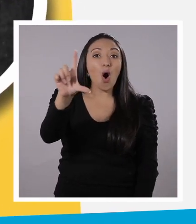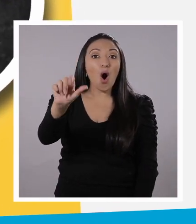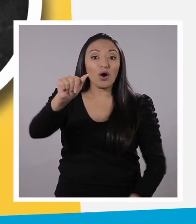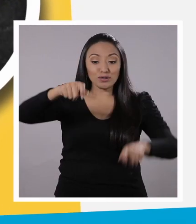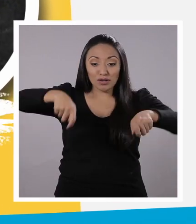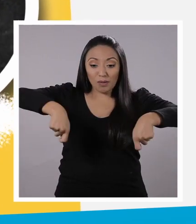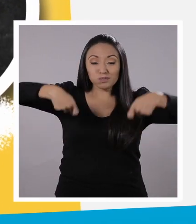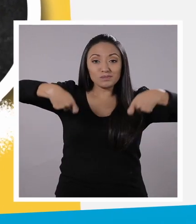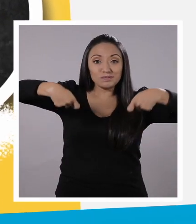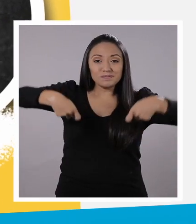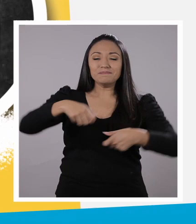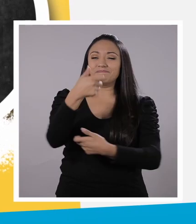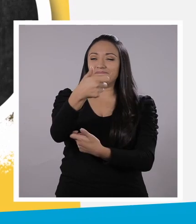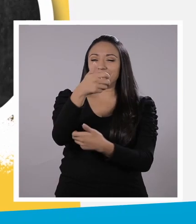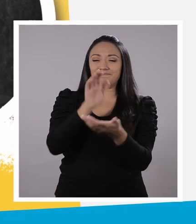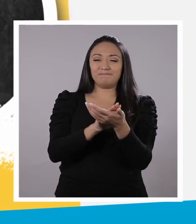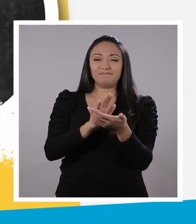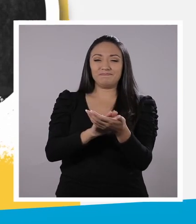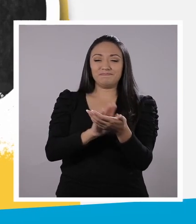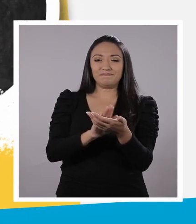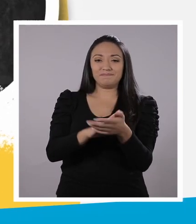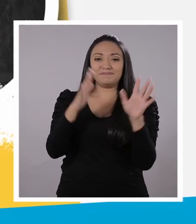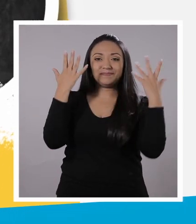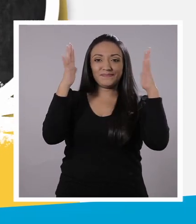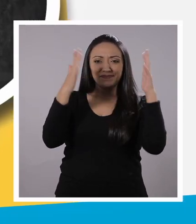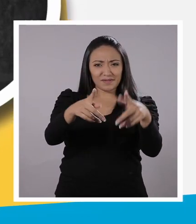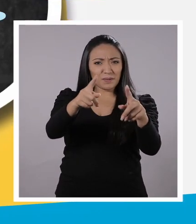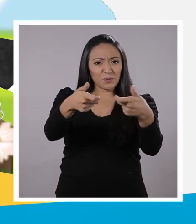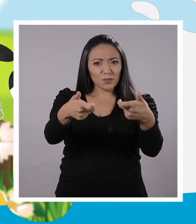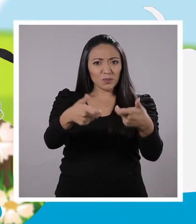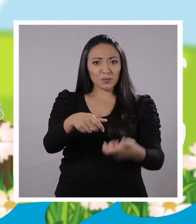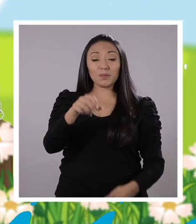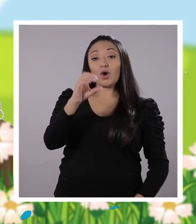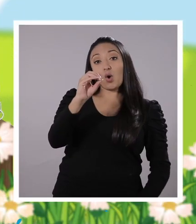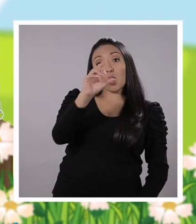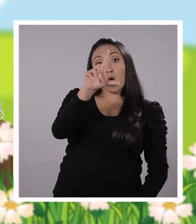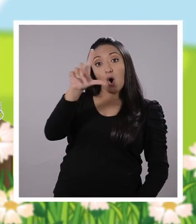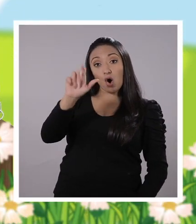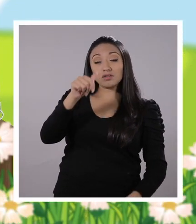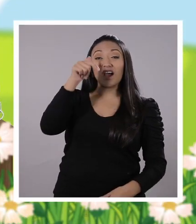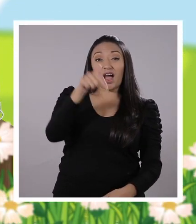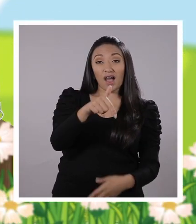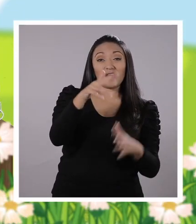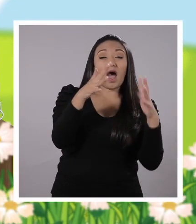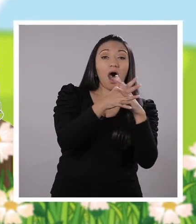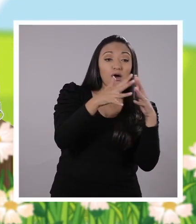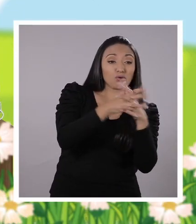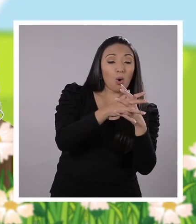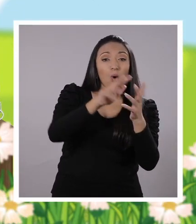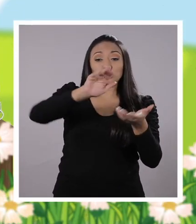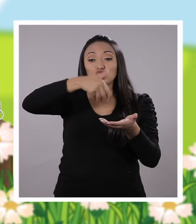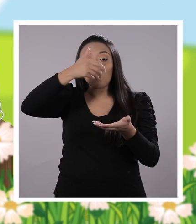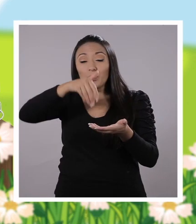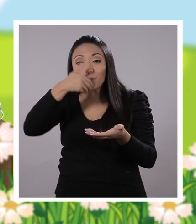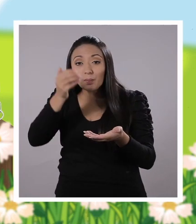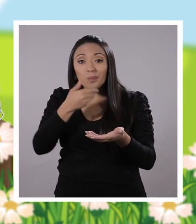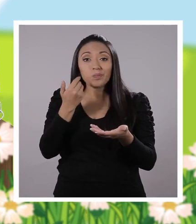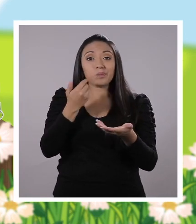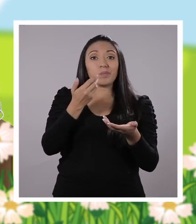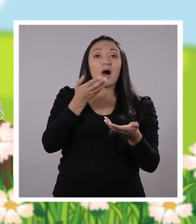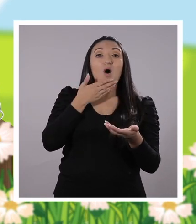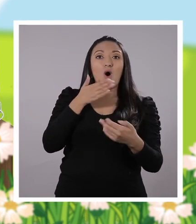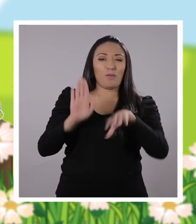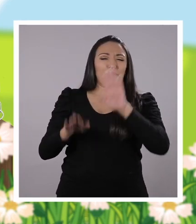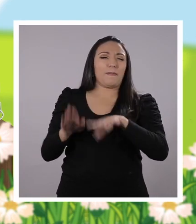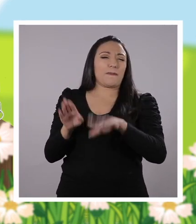la olla! ¡Lo hicieron muy bien! ¡Un fuerte aplauso! Sí, esa en la que se hace el arroz o se cocina la sopa o